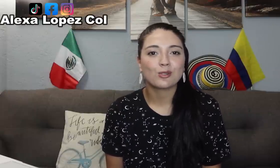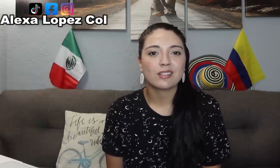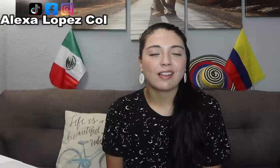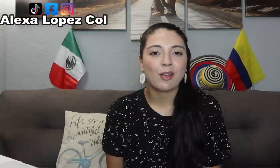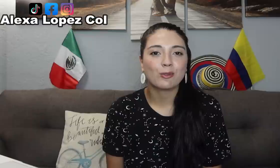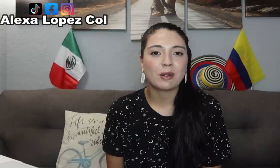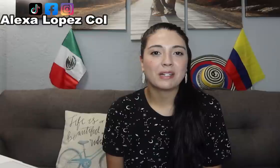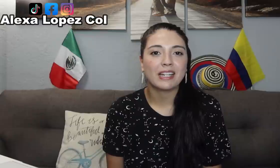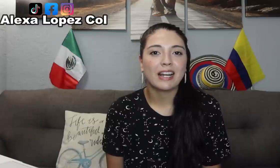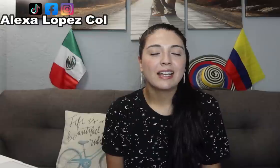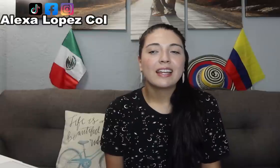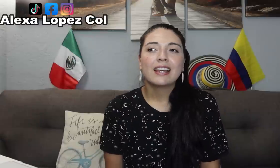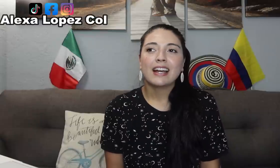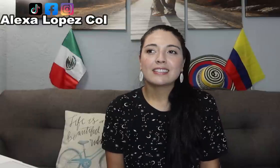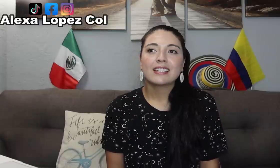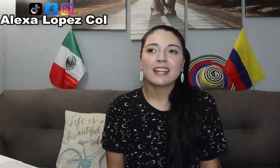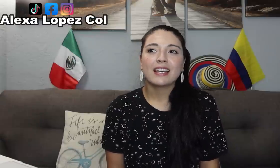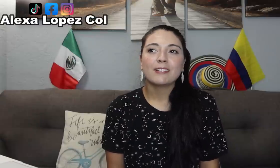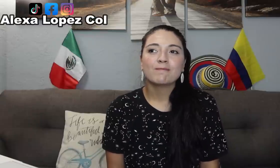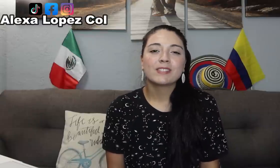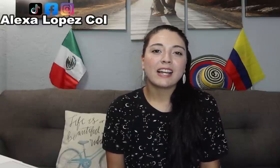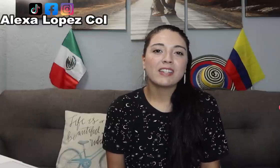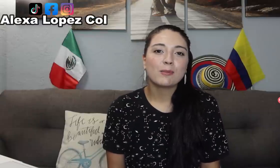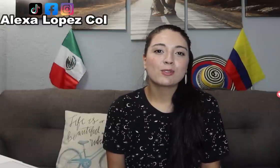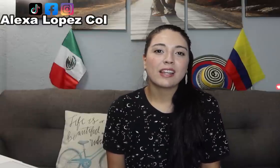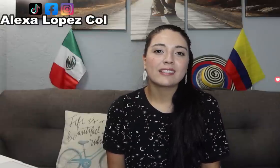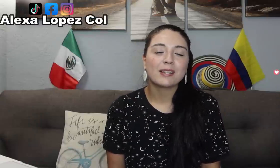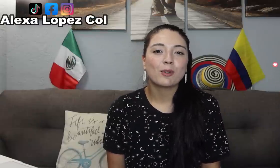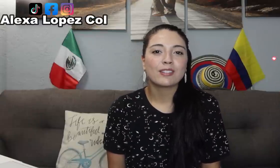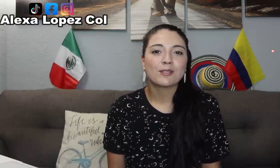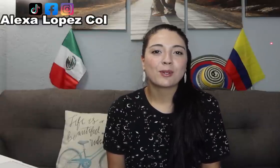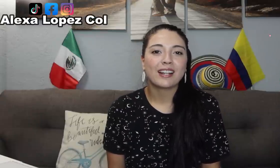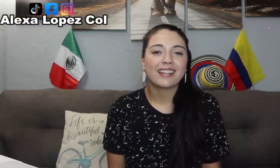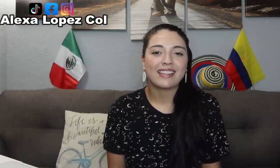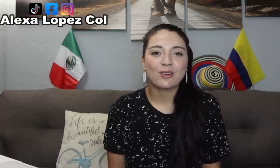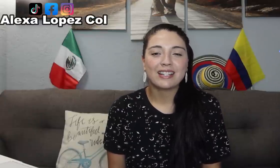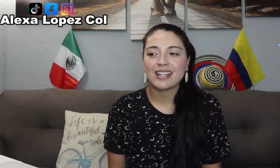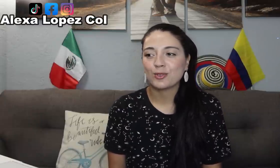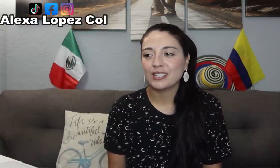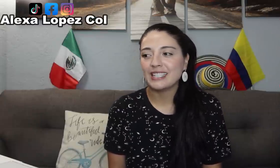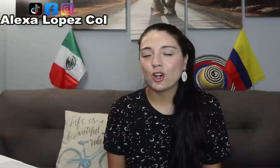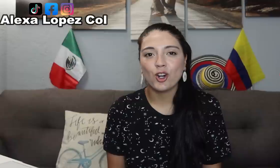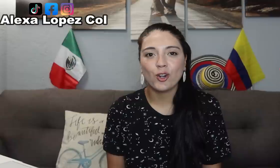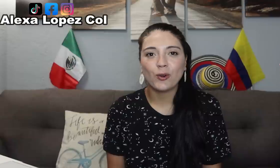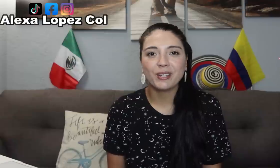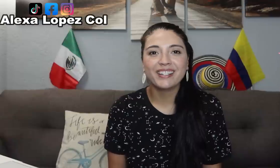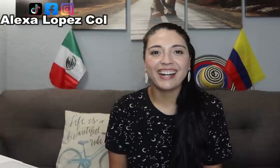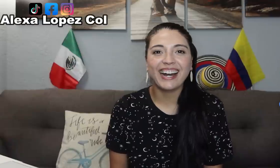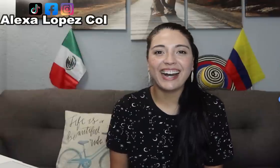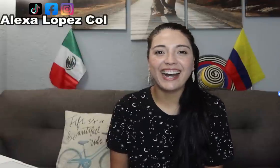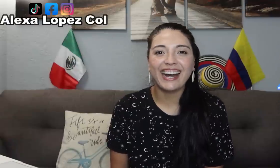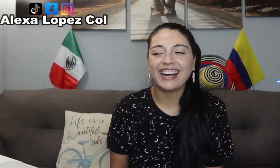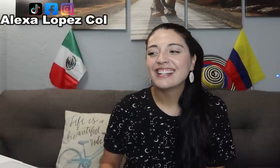ver las cosas de otra manera. Así que ya vimos que están molestos porque le quitaron